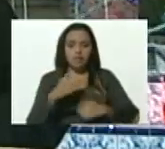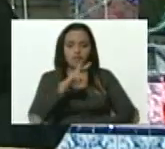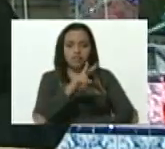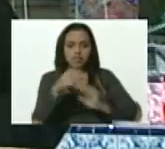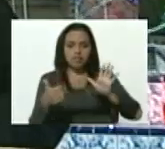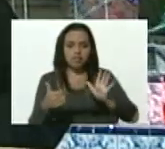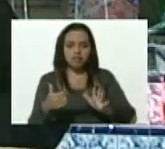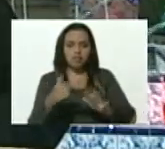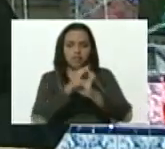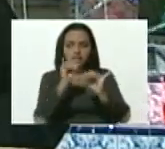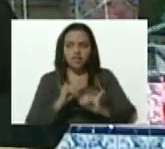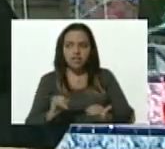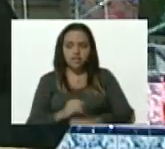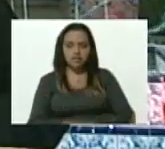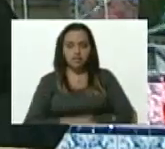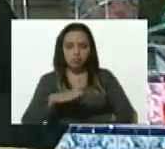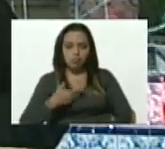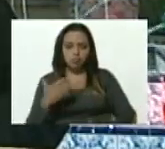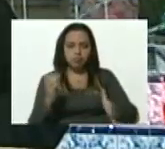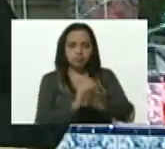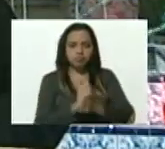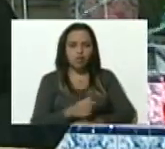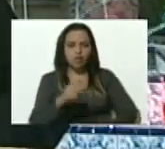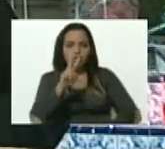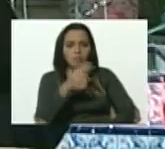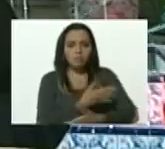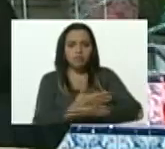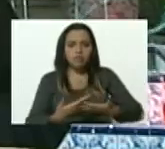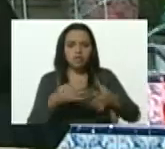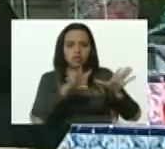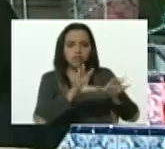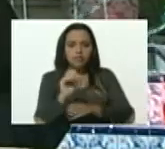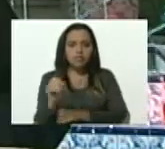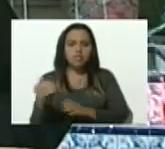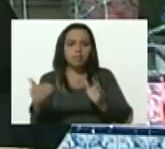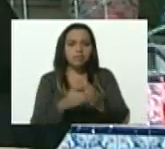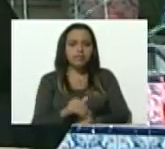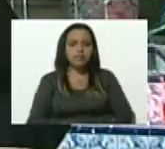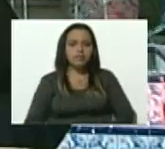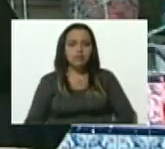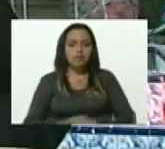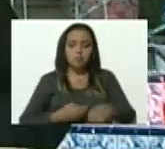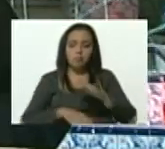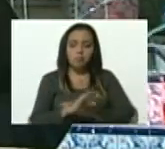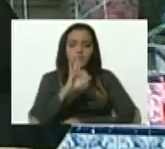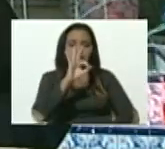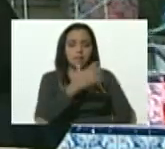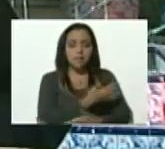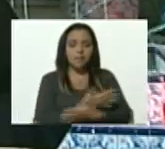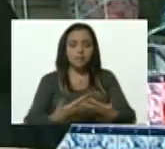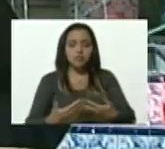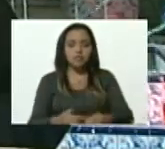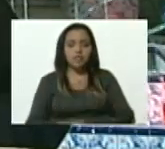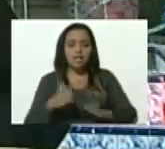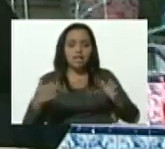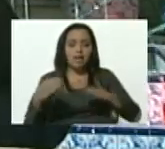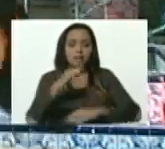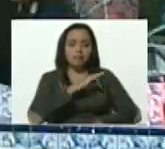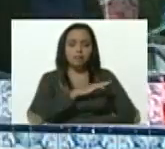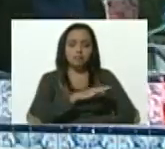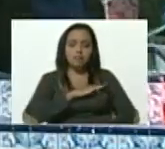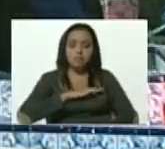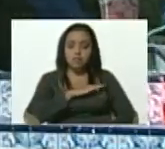feliz de haber llegado a la meta de 2.900.000. Vamos rumbo a los 3 millones y la gran misión Vivienda